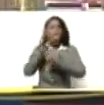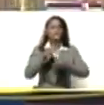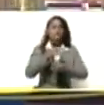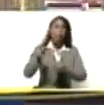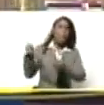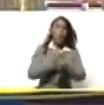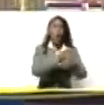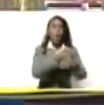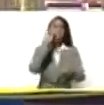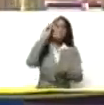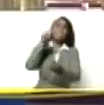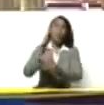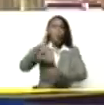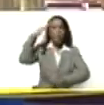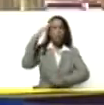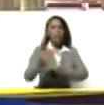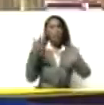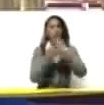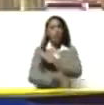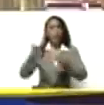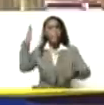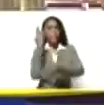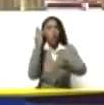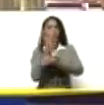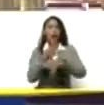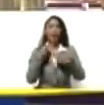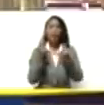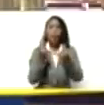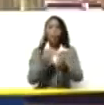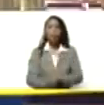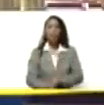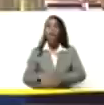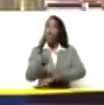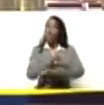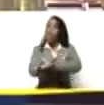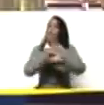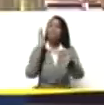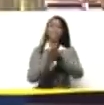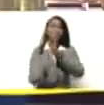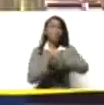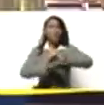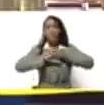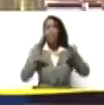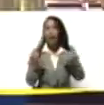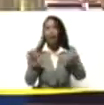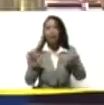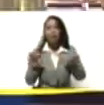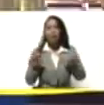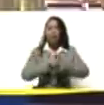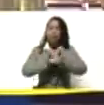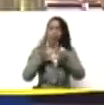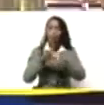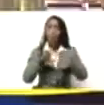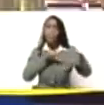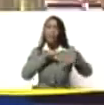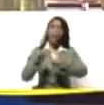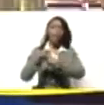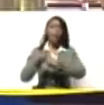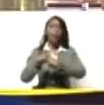intervenciones militares y de las sanciones económicas donde cese definitivamente los imperialismos